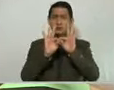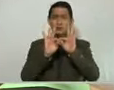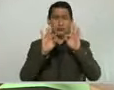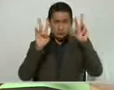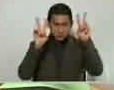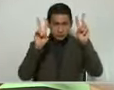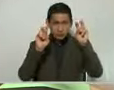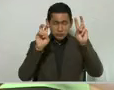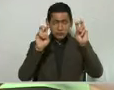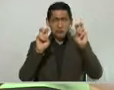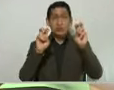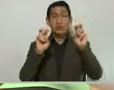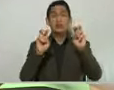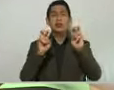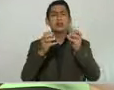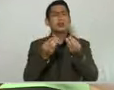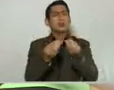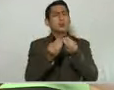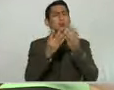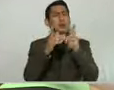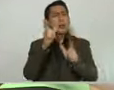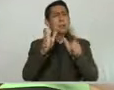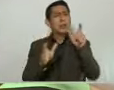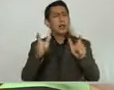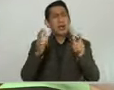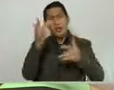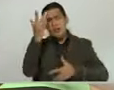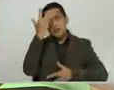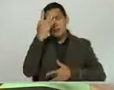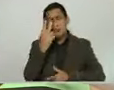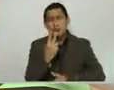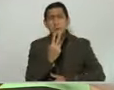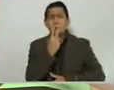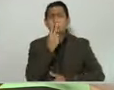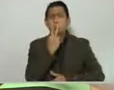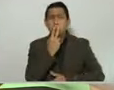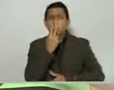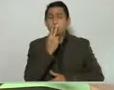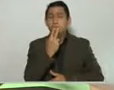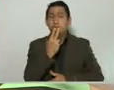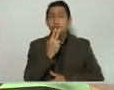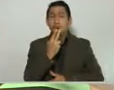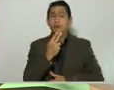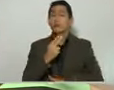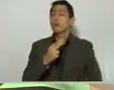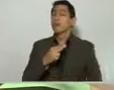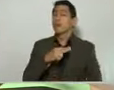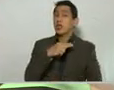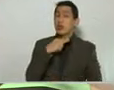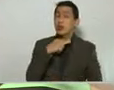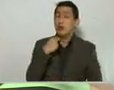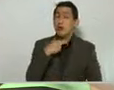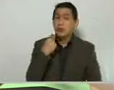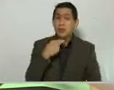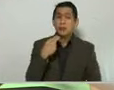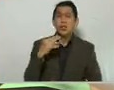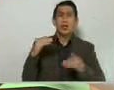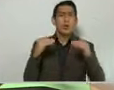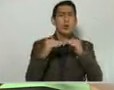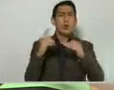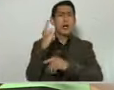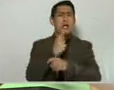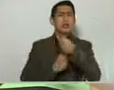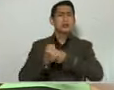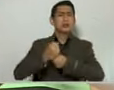los casos de infecciones respiratorias, doctora Cintia Viteri. Sí, en efecto, noviembre, al igual que noviembre del año pasado